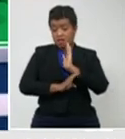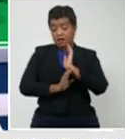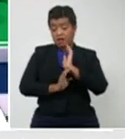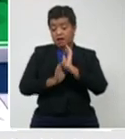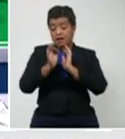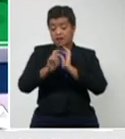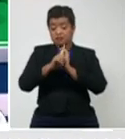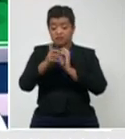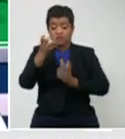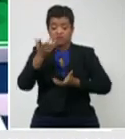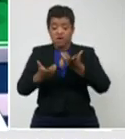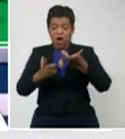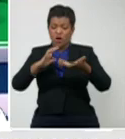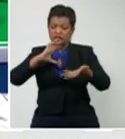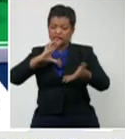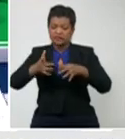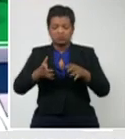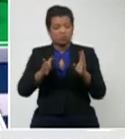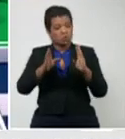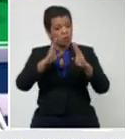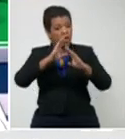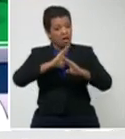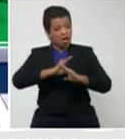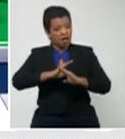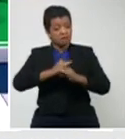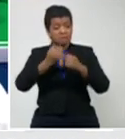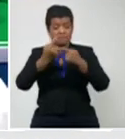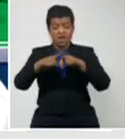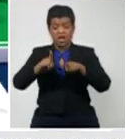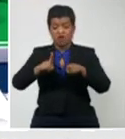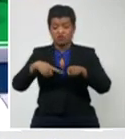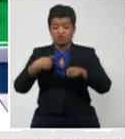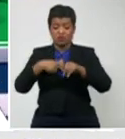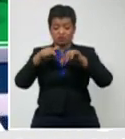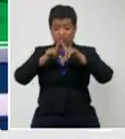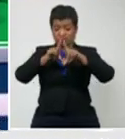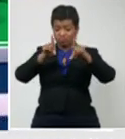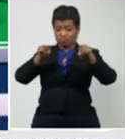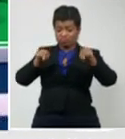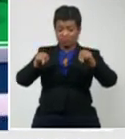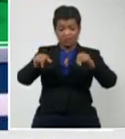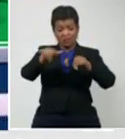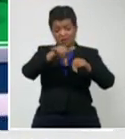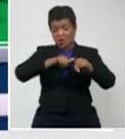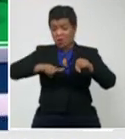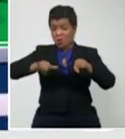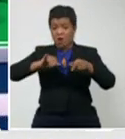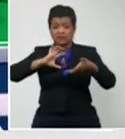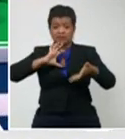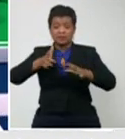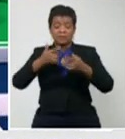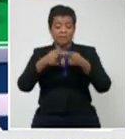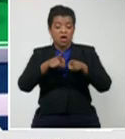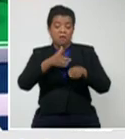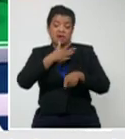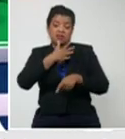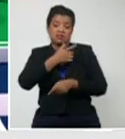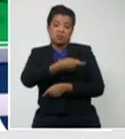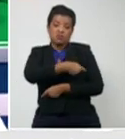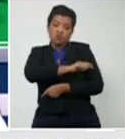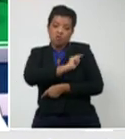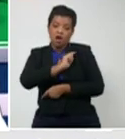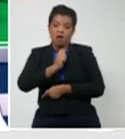complejidades epidemiológicas, aunque somos cubanos como en toda Cuba, pero bueno, tal vez quizás la población participa